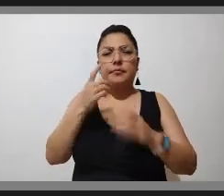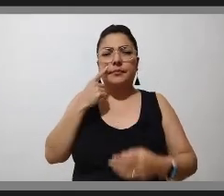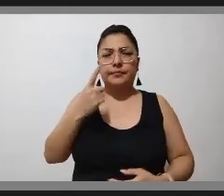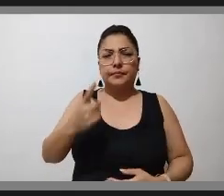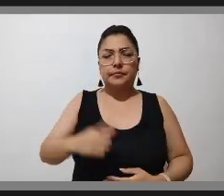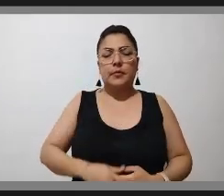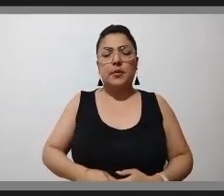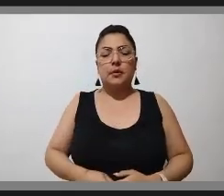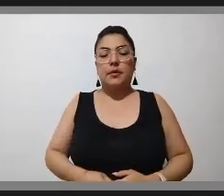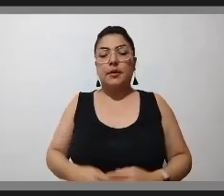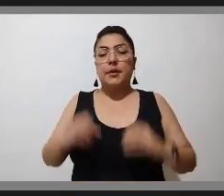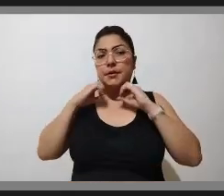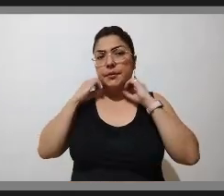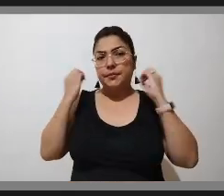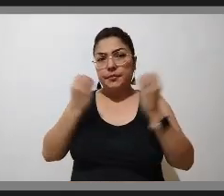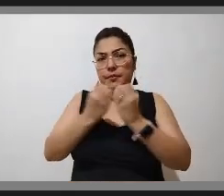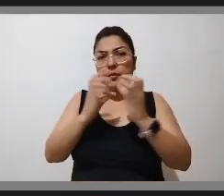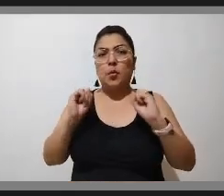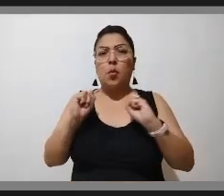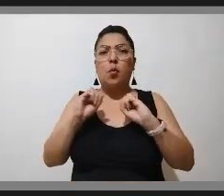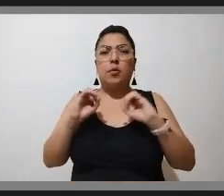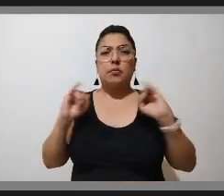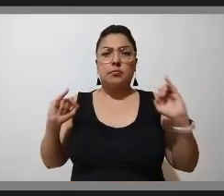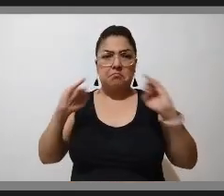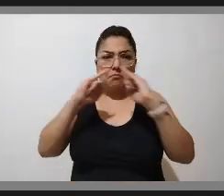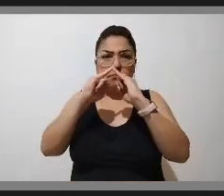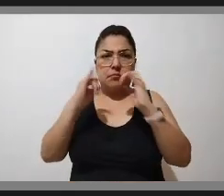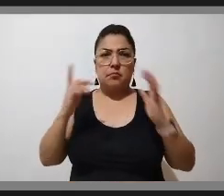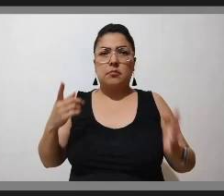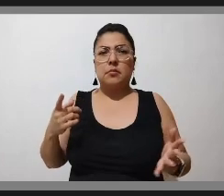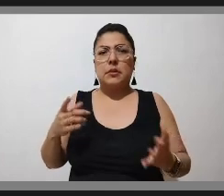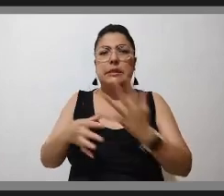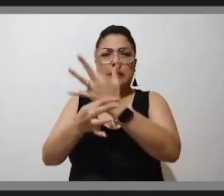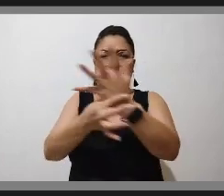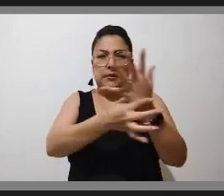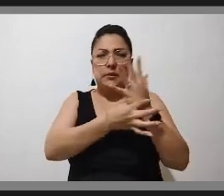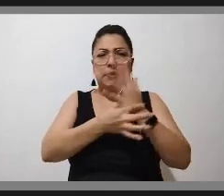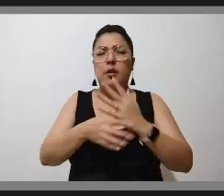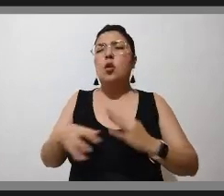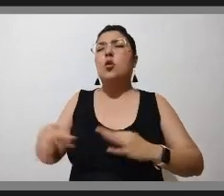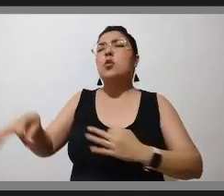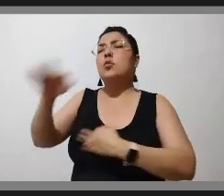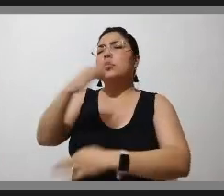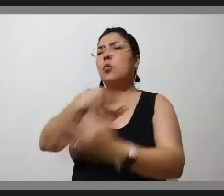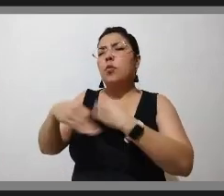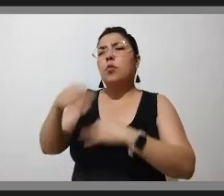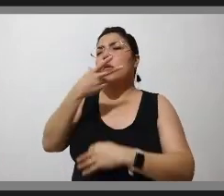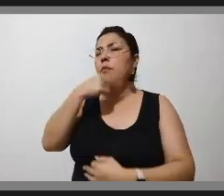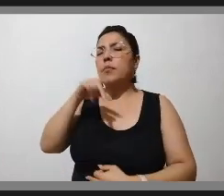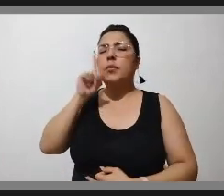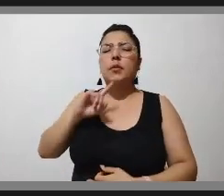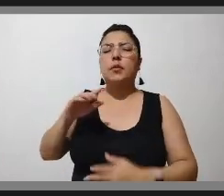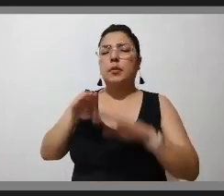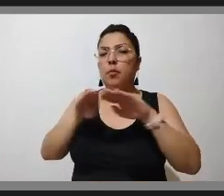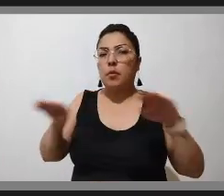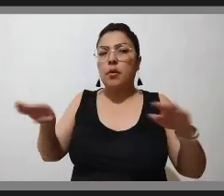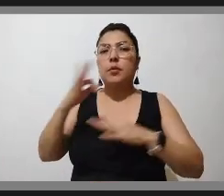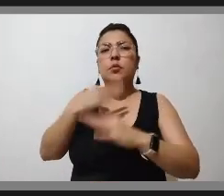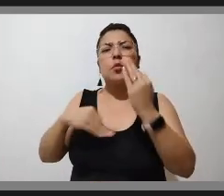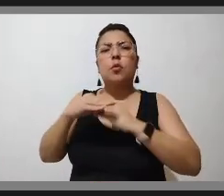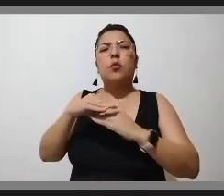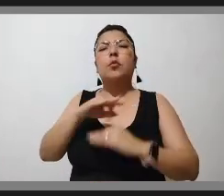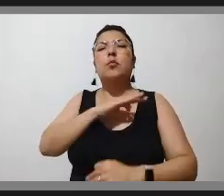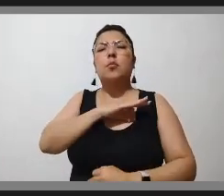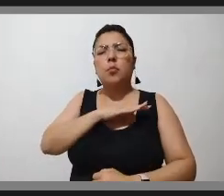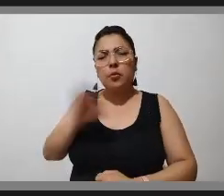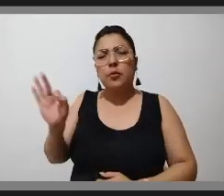frases dentro de la organización, dentro de la institución pública que dicen: todas podemos llegar, todas podemos dirigir, todas podemos